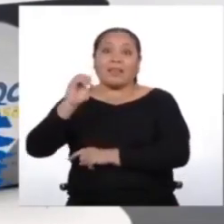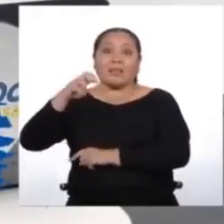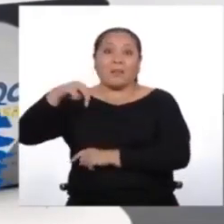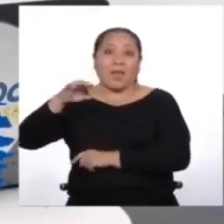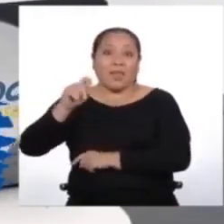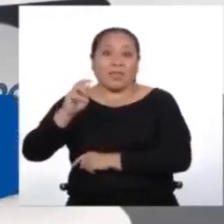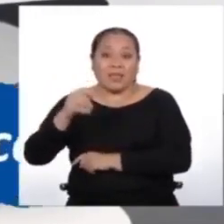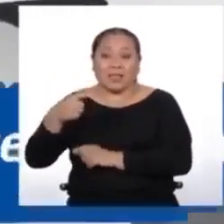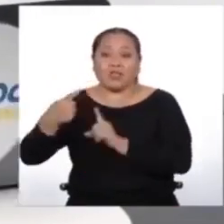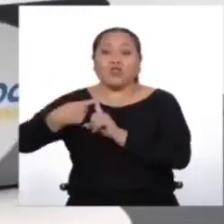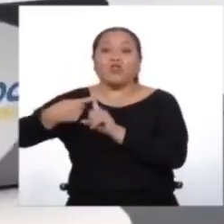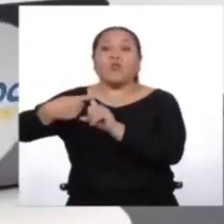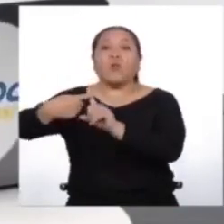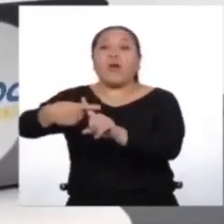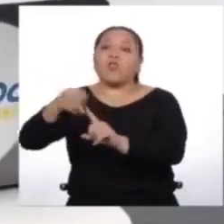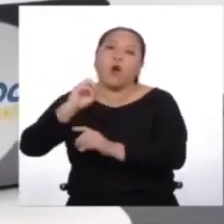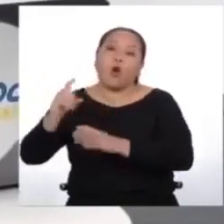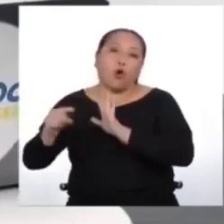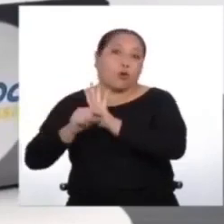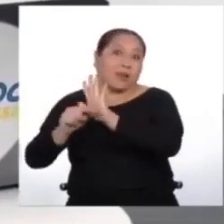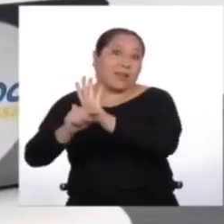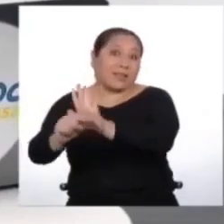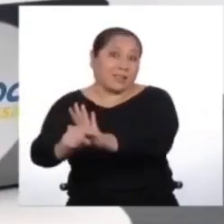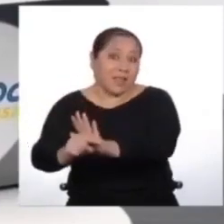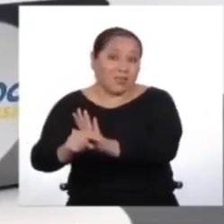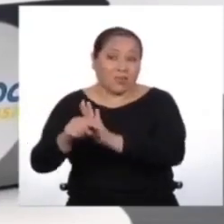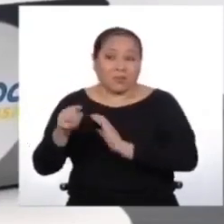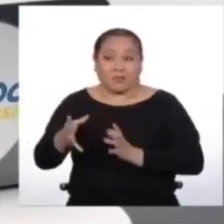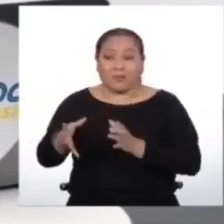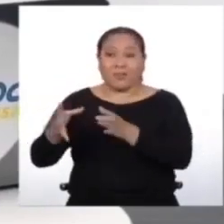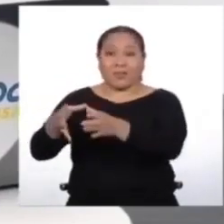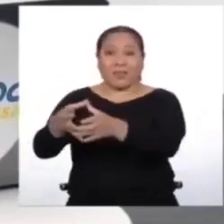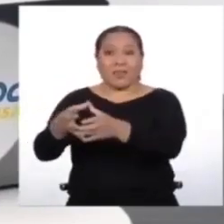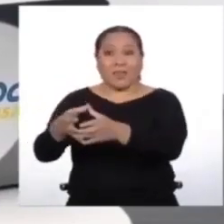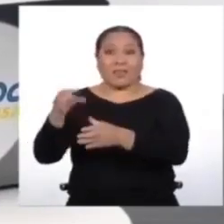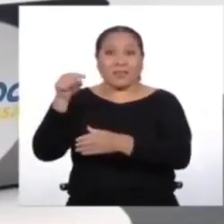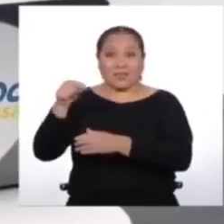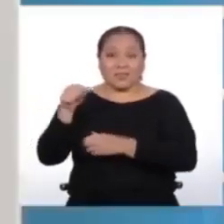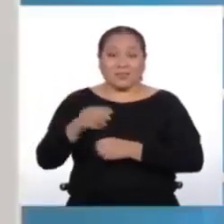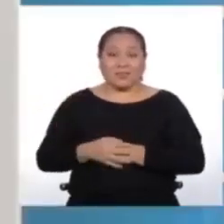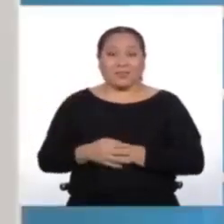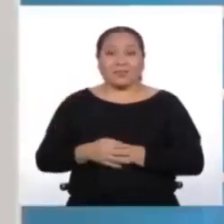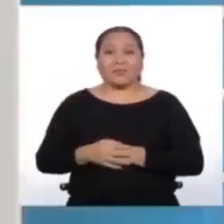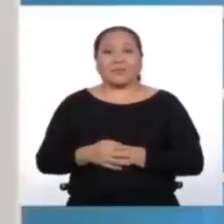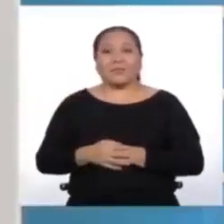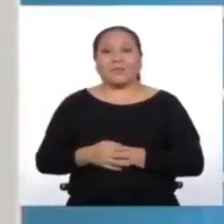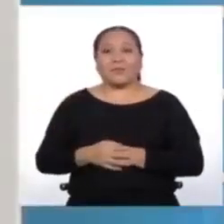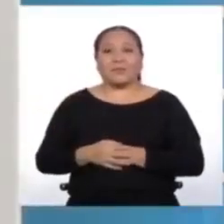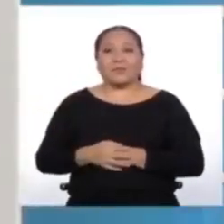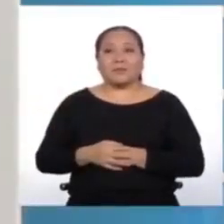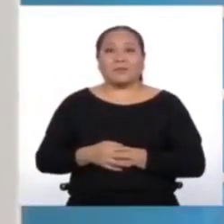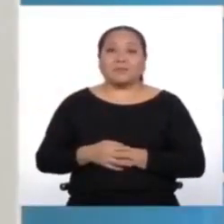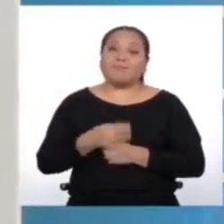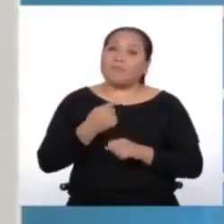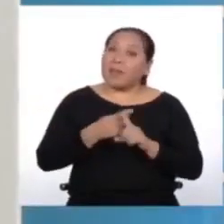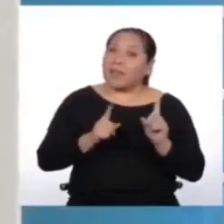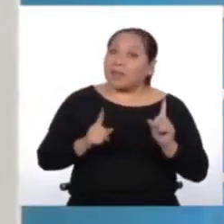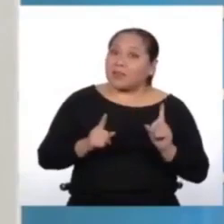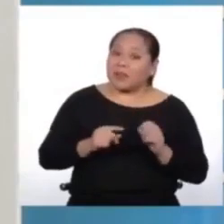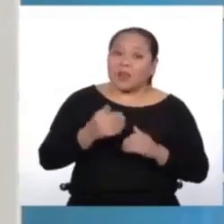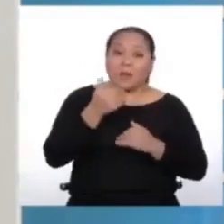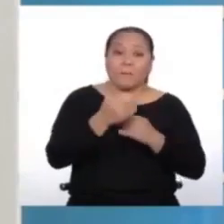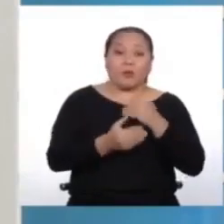siguiente se obtiene sumando o restando una constante llamada diferencia al término anterior. Exacto. En cambio, en